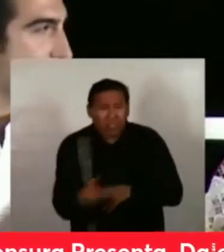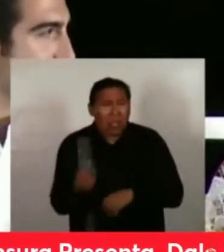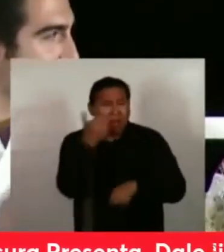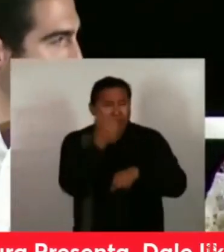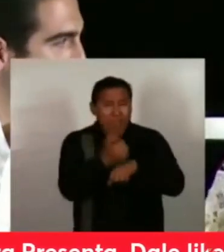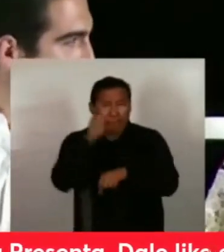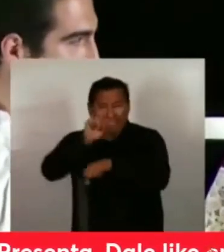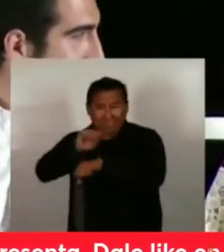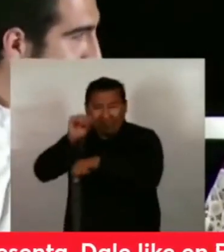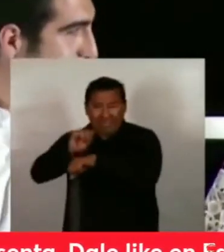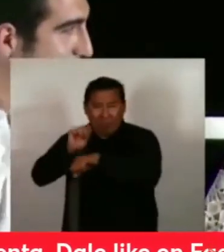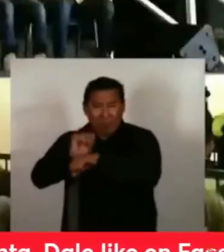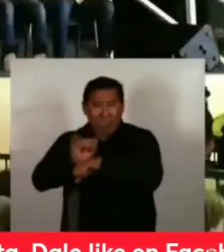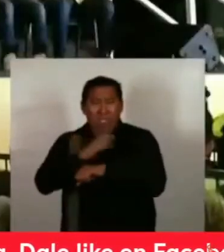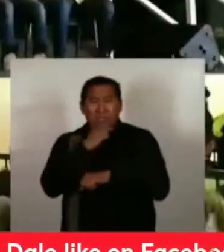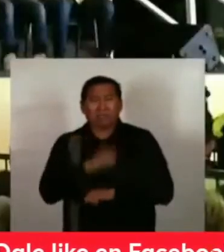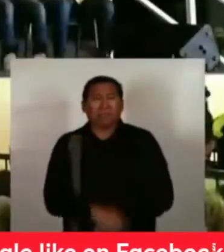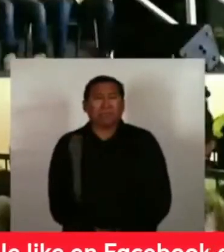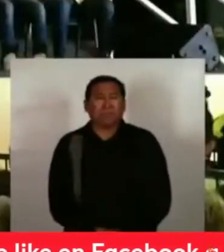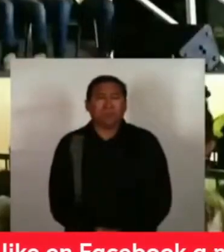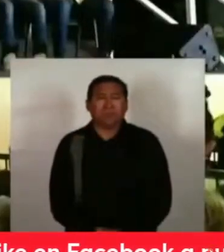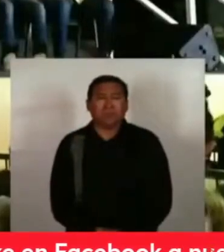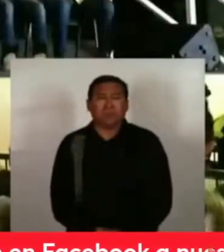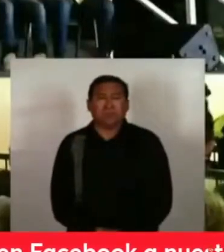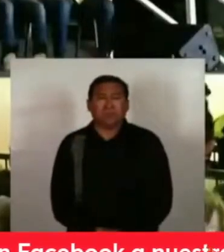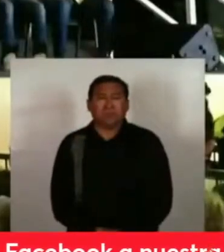y secundaria.